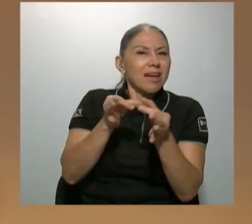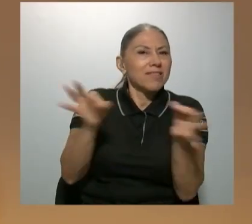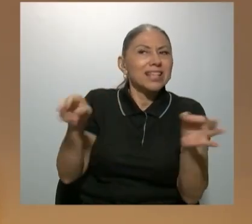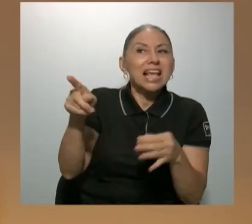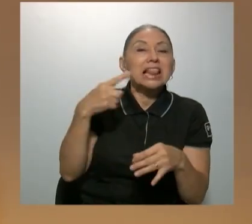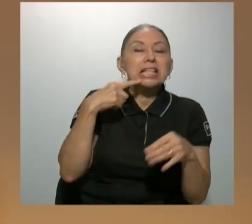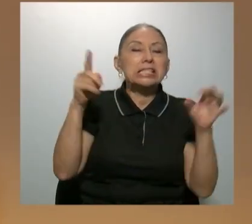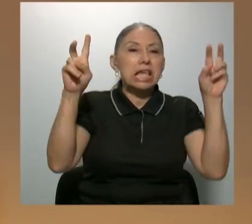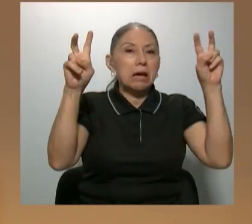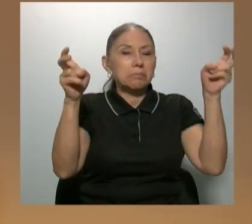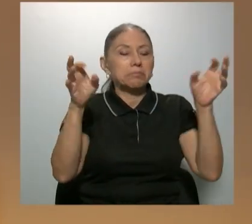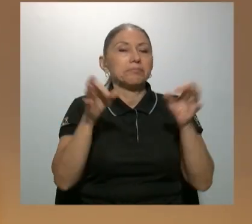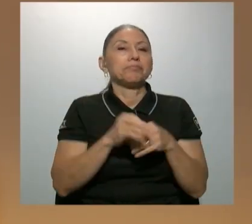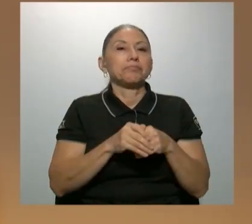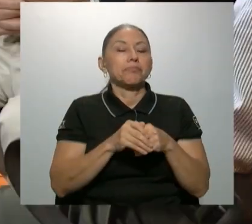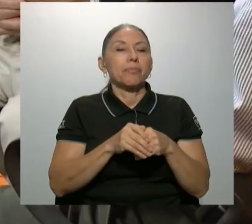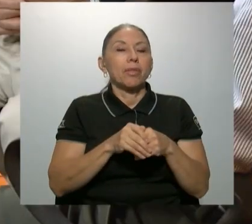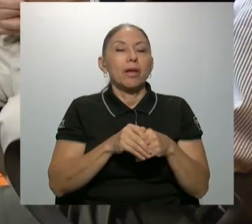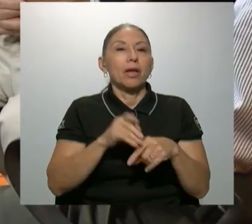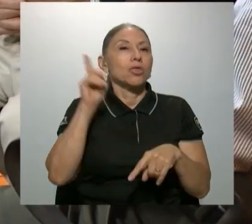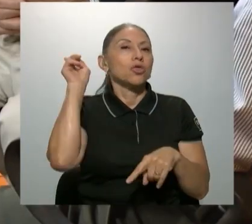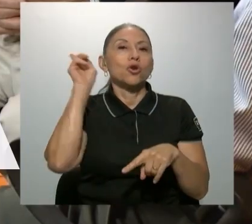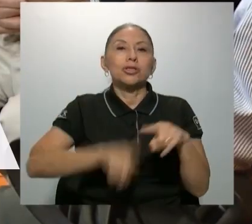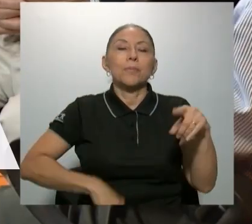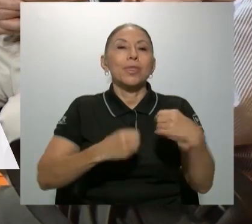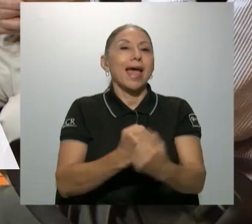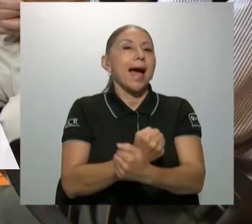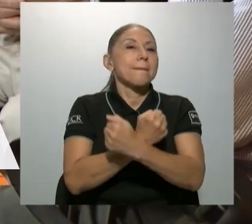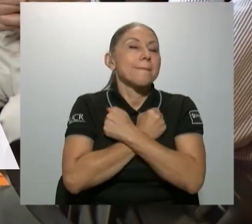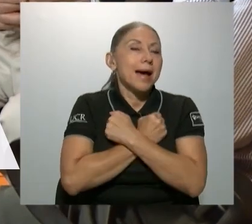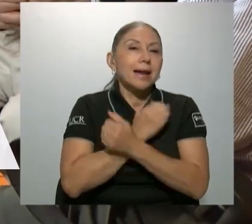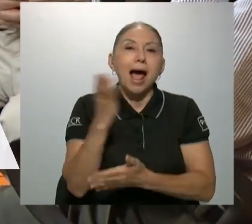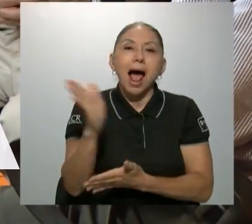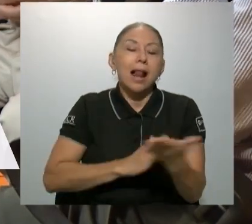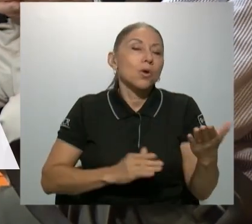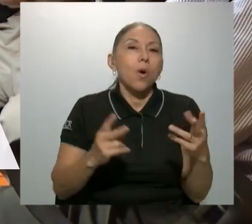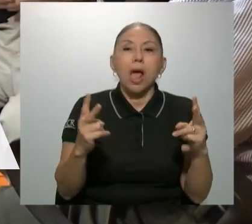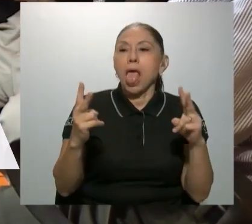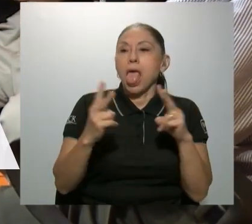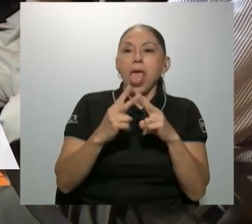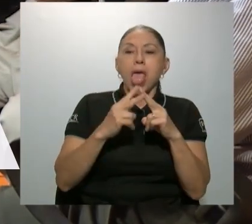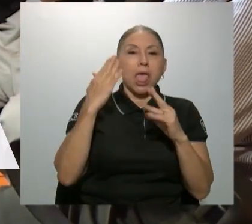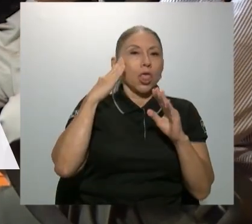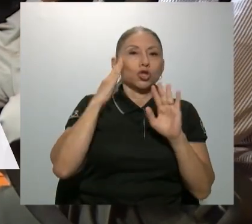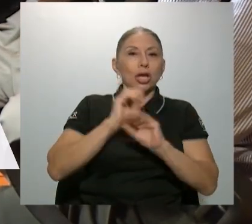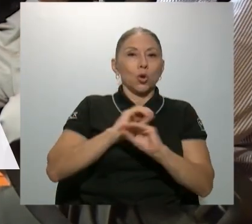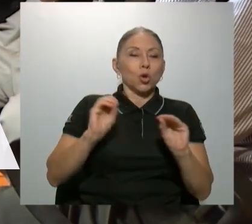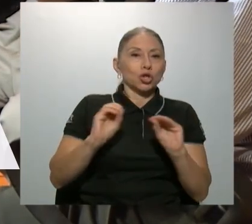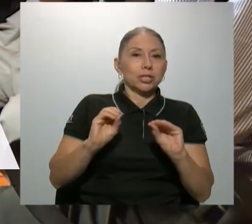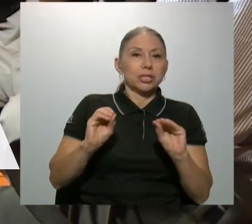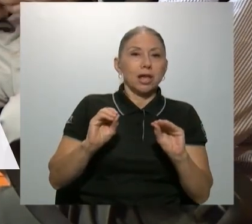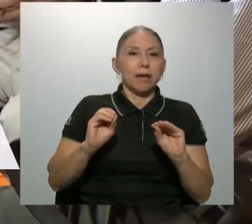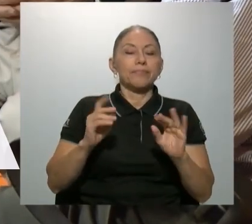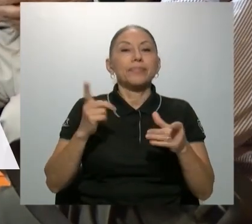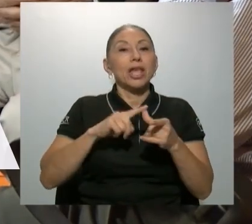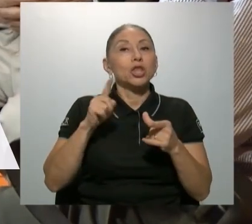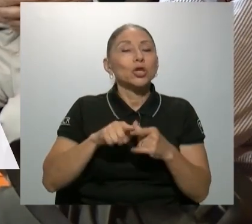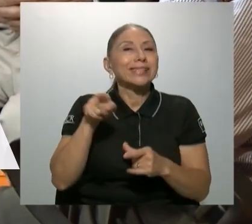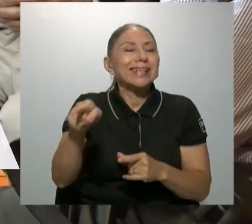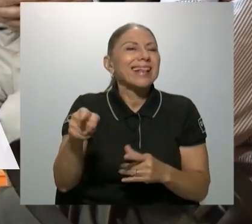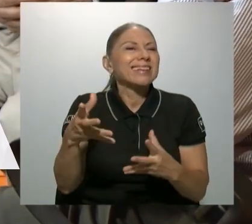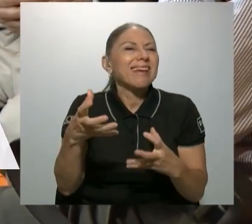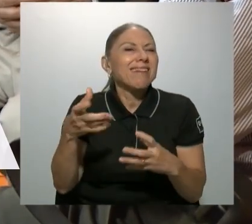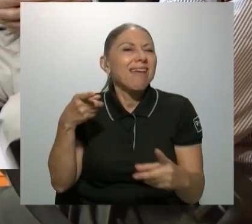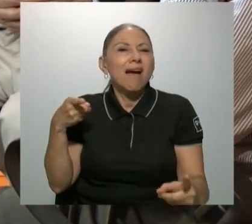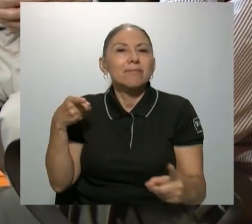no se podía amar lo que no se conocía. Y entonces su gran afán era